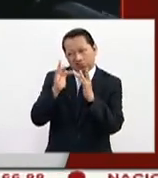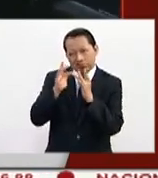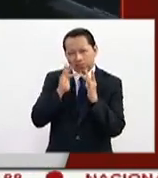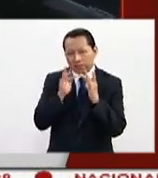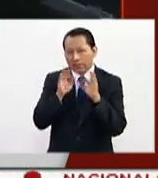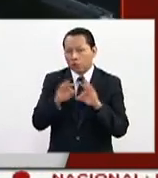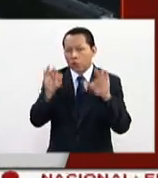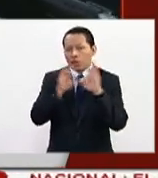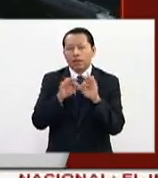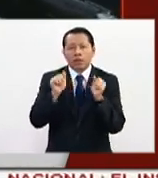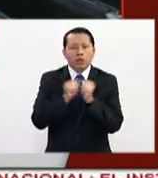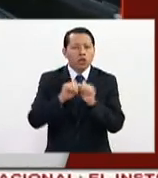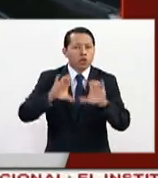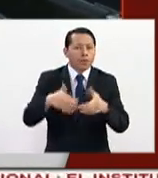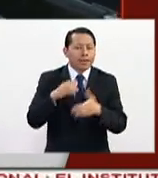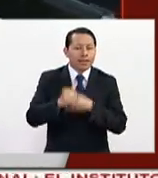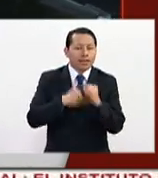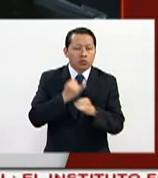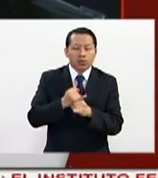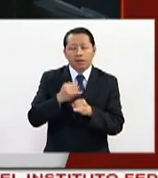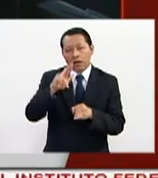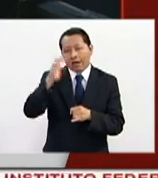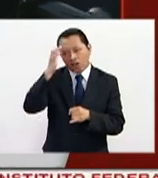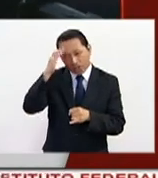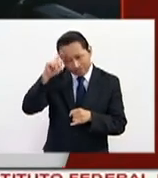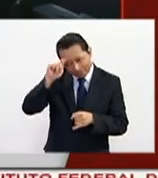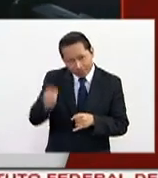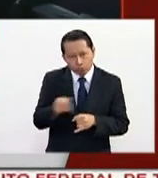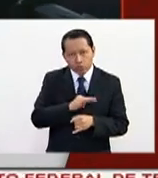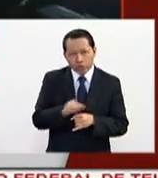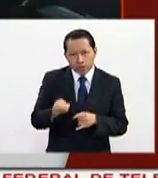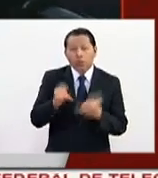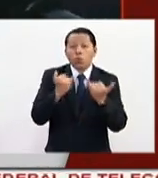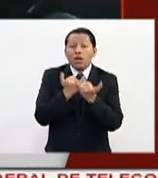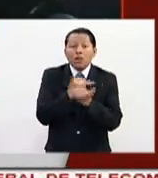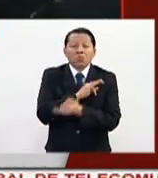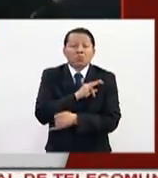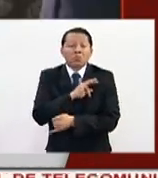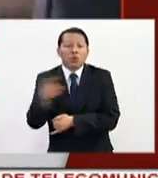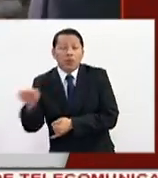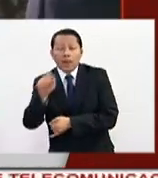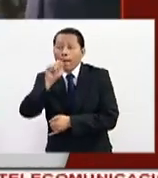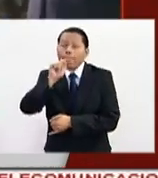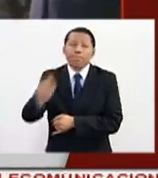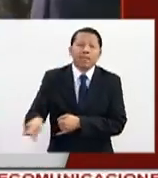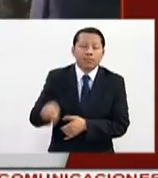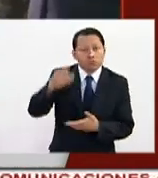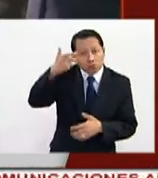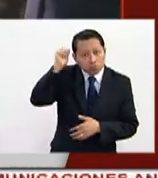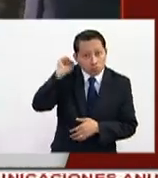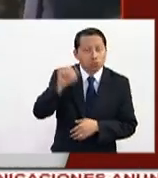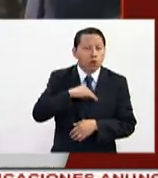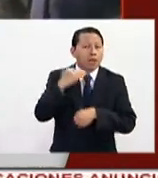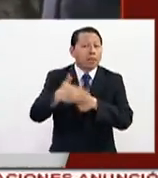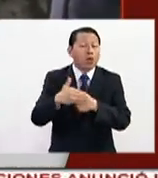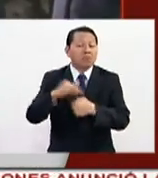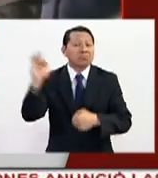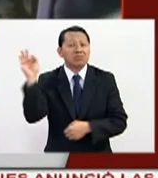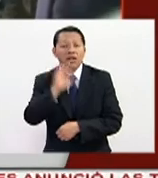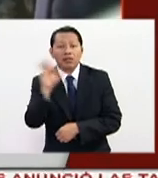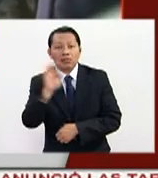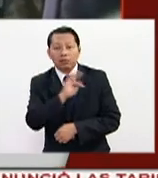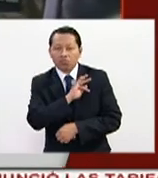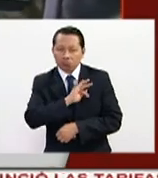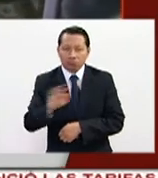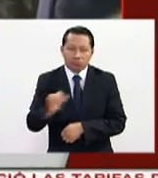importante con la comunidad internacional y es reconocido a nivel internacional. Por lo tanto, él también podría ser uno de los candidatos del régimen, que podría mostrar una nueva